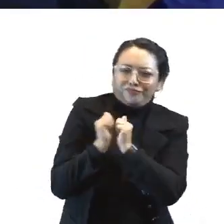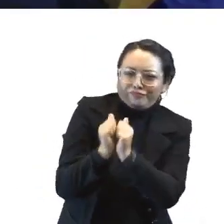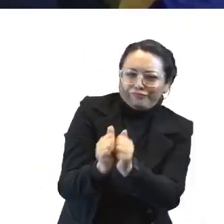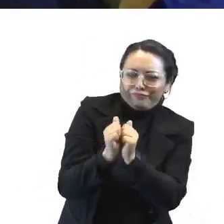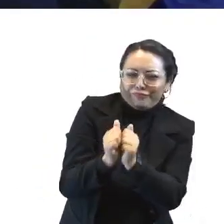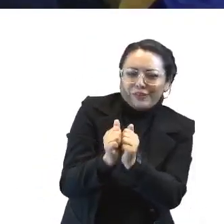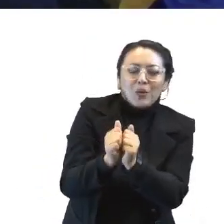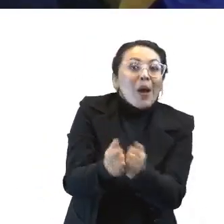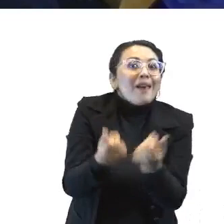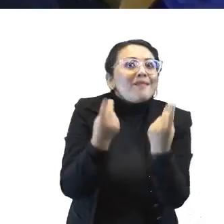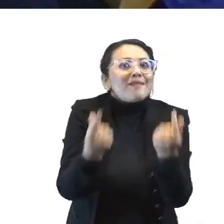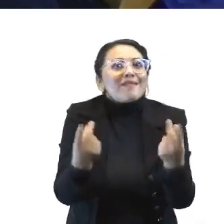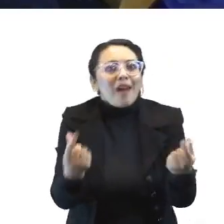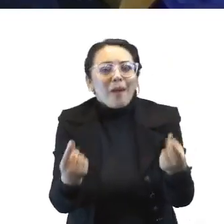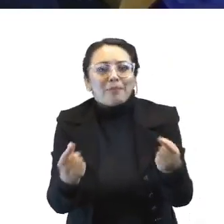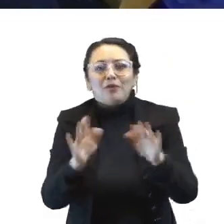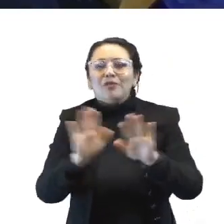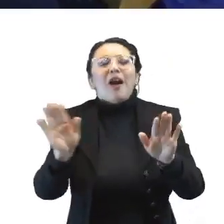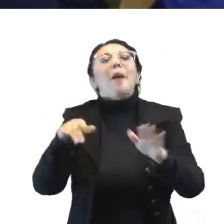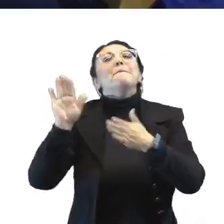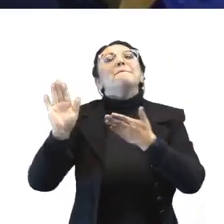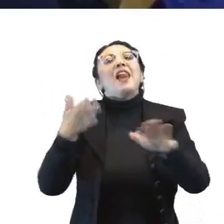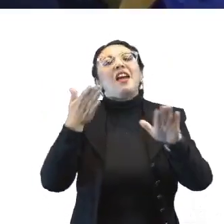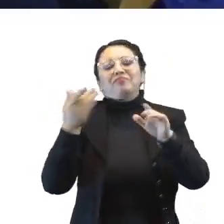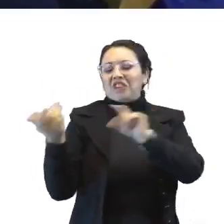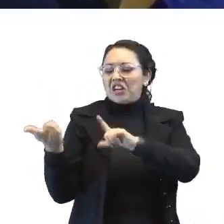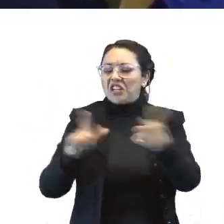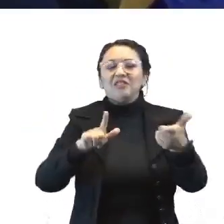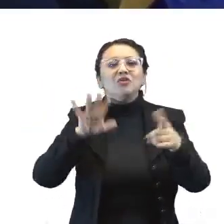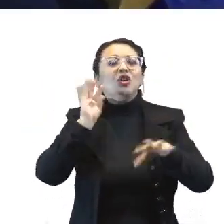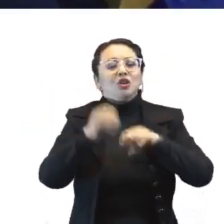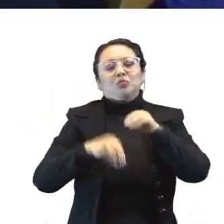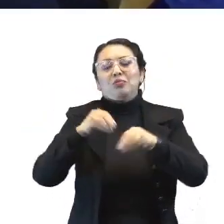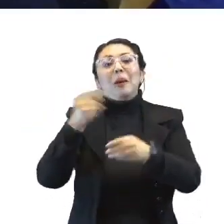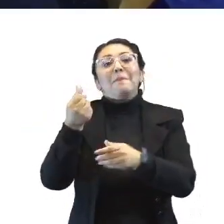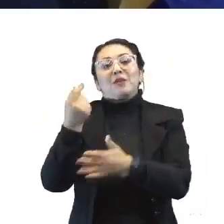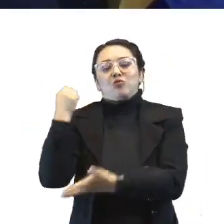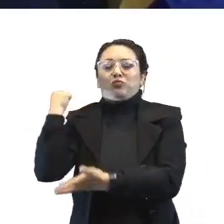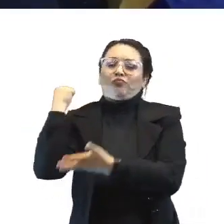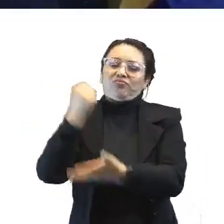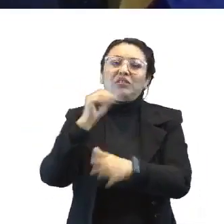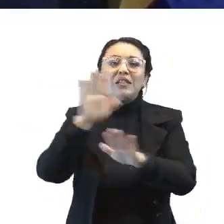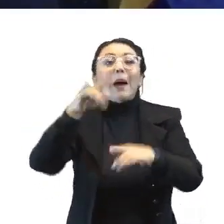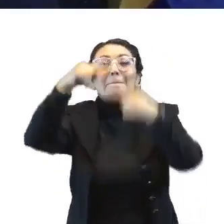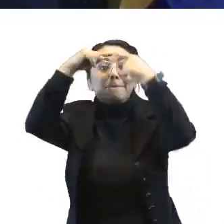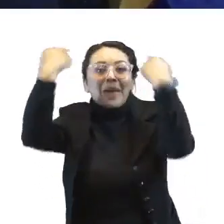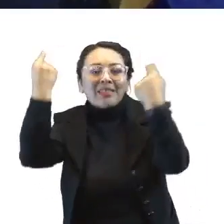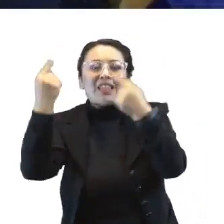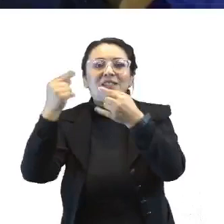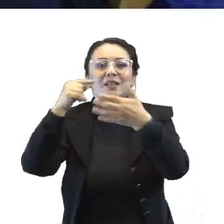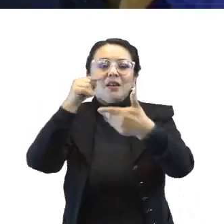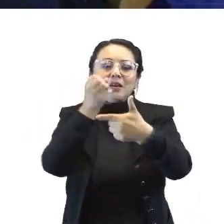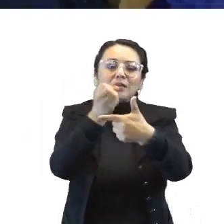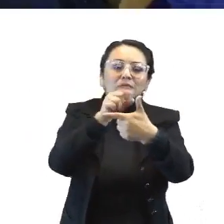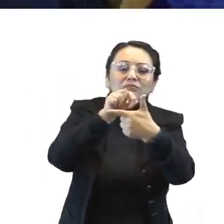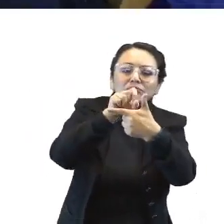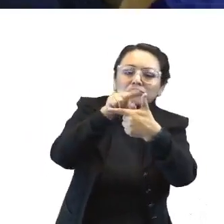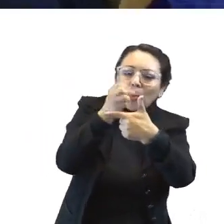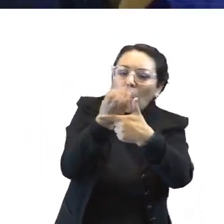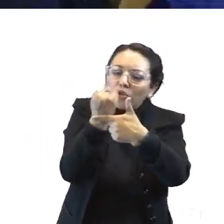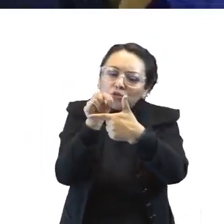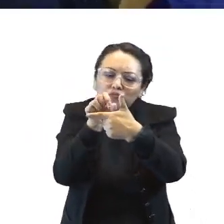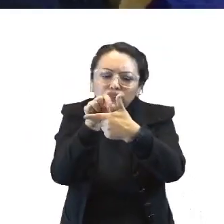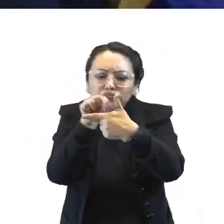rápidamente podamos decir ya tenemos este plan, ya tenemos trazadores presupuestales, ya tenemos metas, indicadores, pero sobre